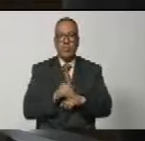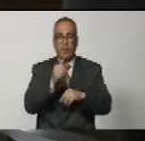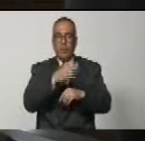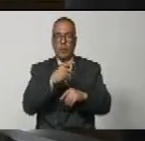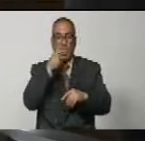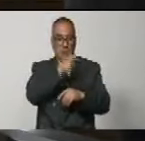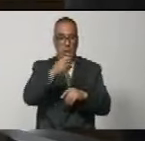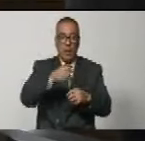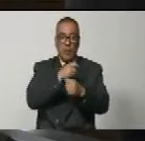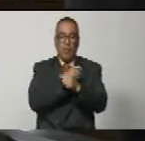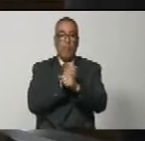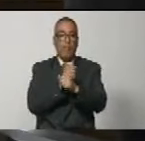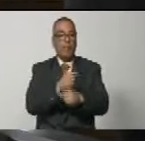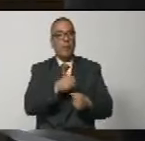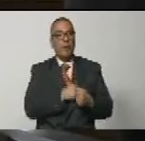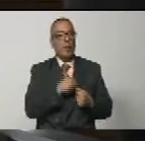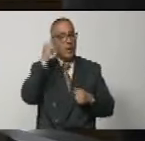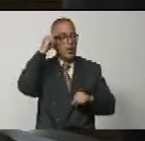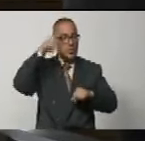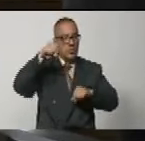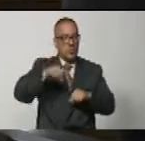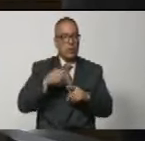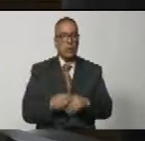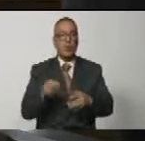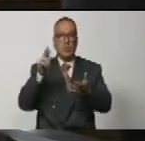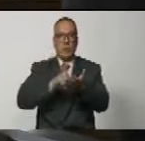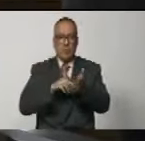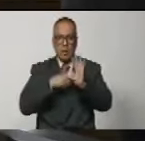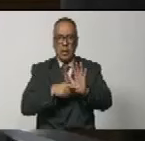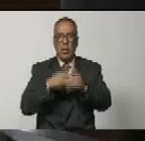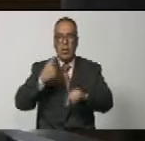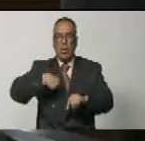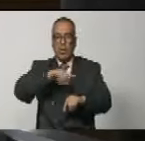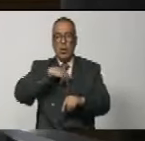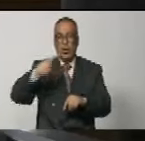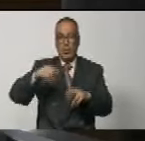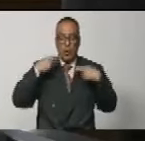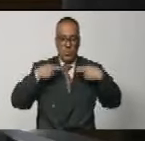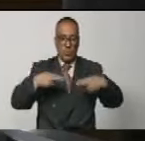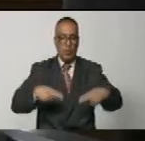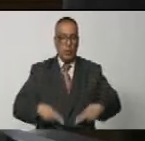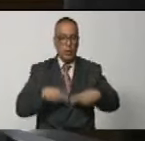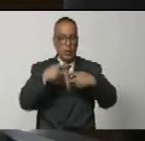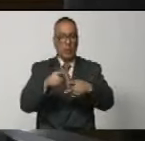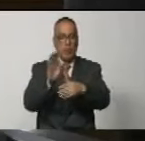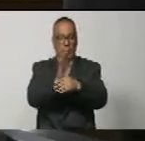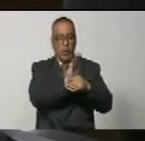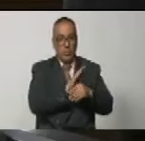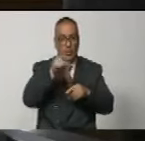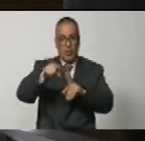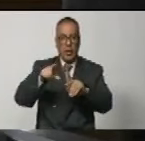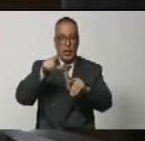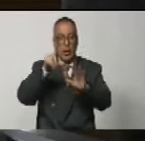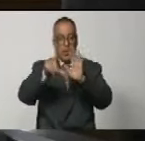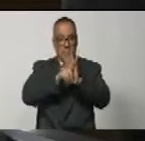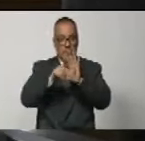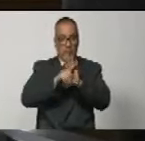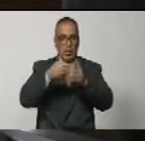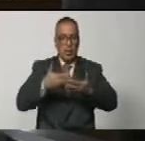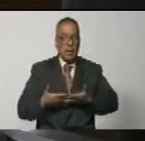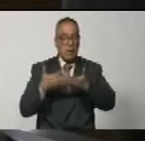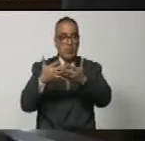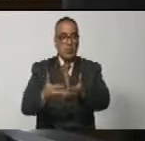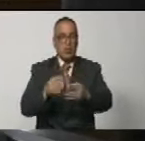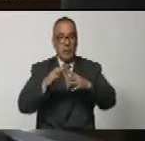querido pueblo de Venezuela, hoy estamos reivindicados. Nuestros derechos humanos están protegidos en esta ley. Le estamos dando